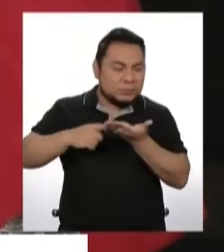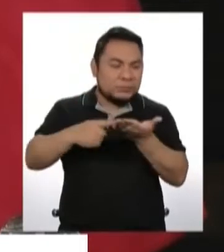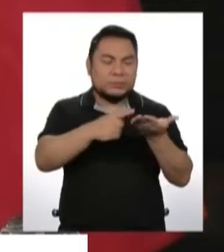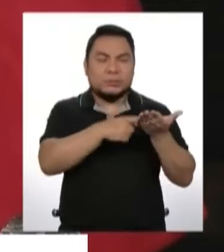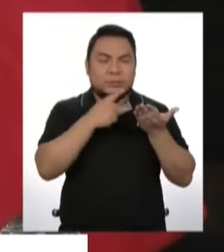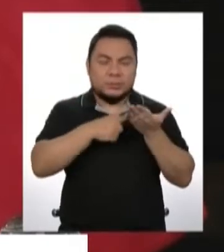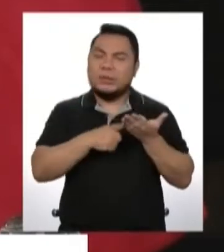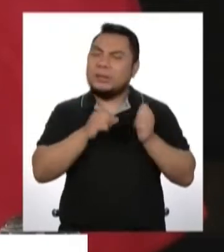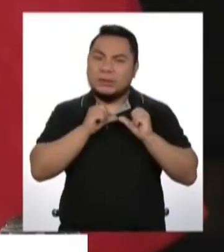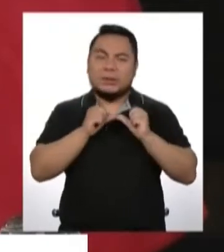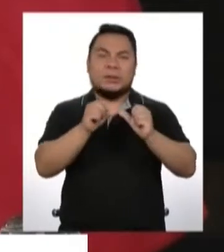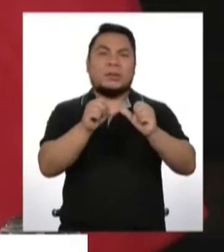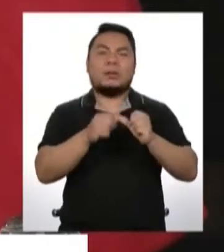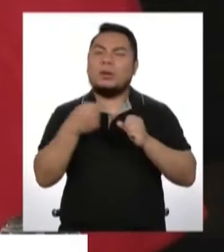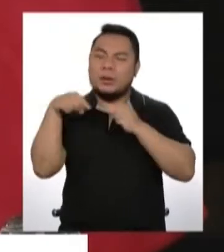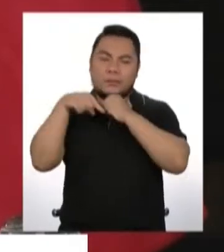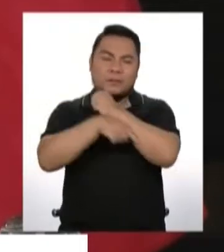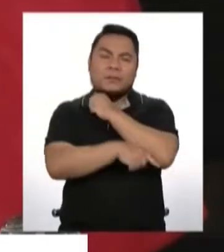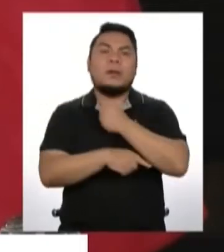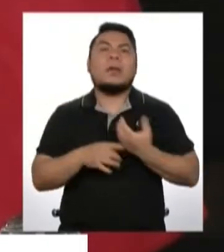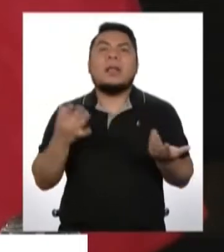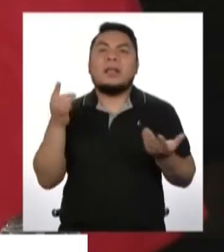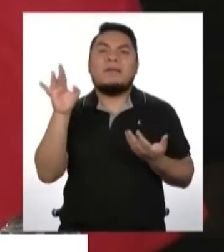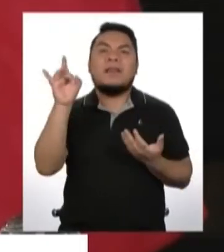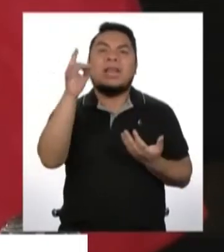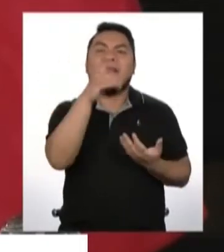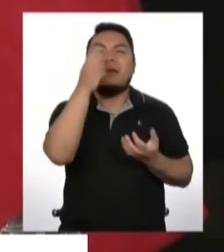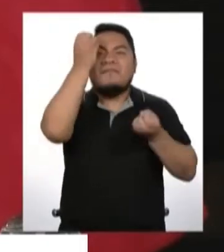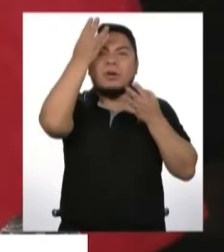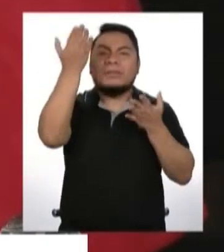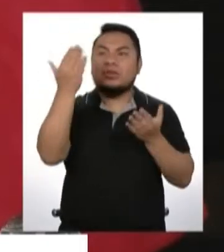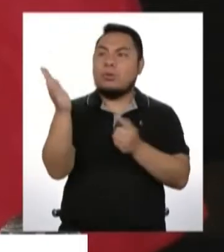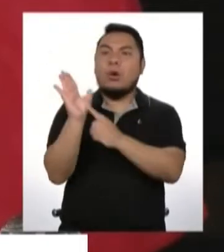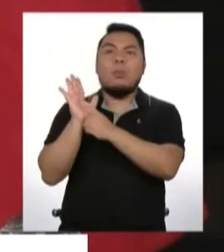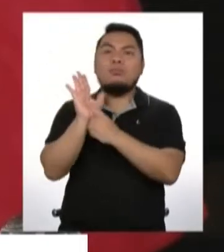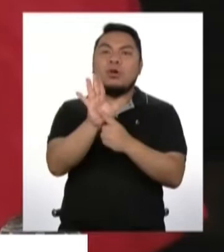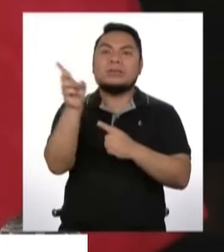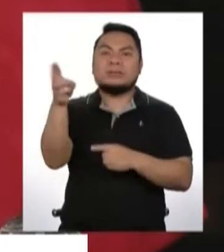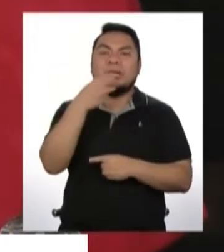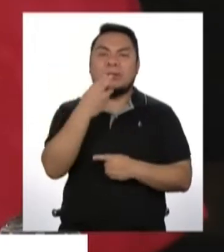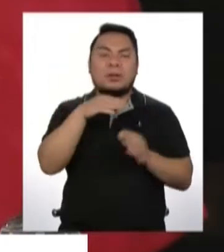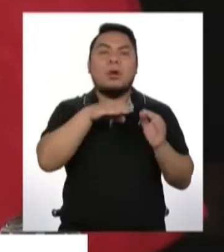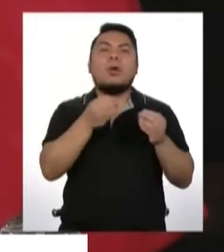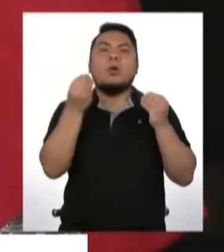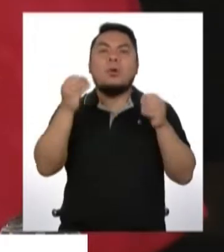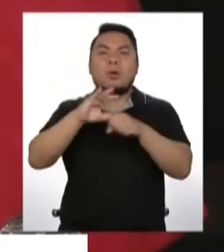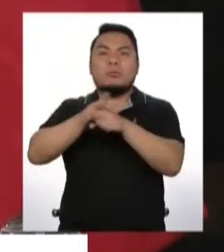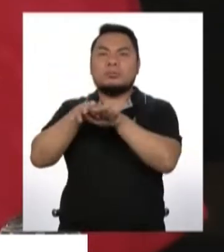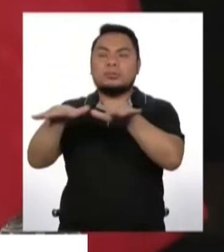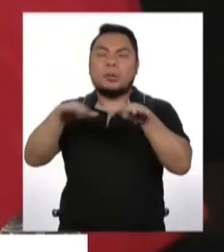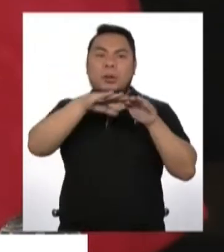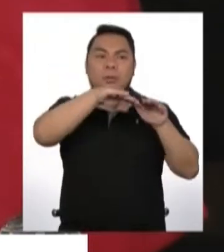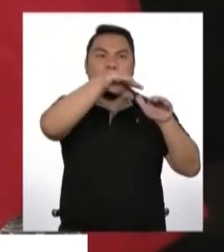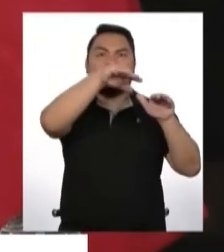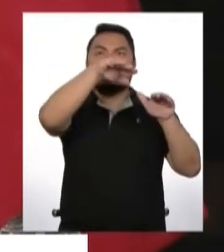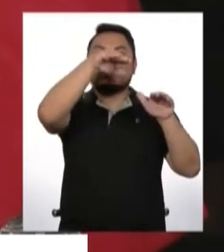detalle respecto a los diferentes indicadores que nos muestran el nivel de evolución de esta enfermedad.